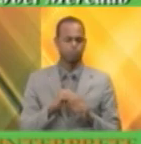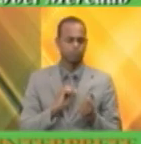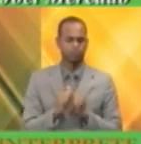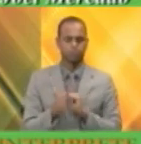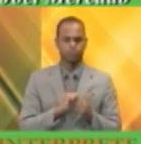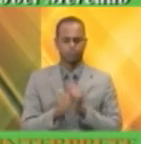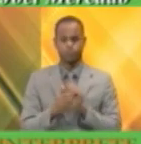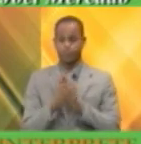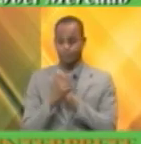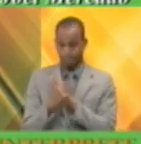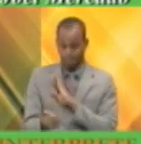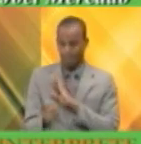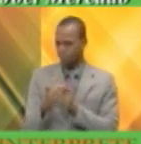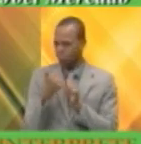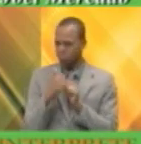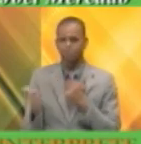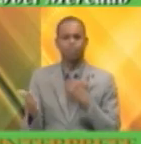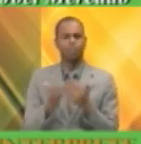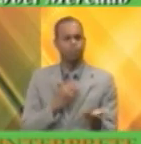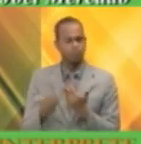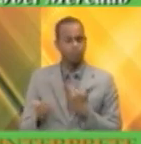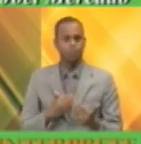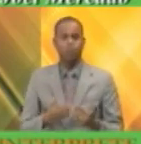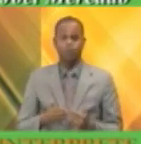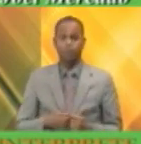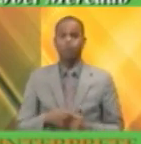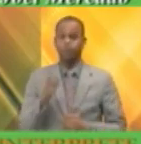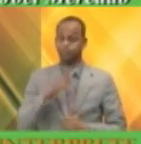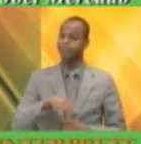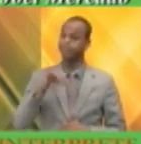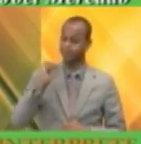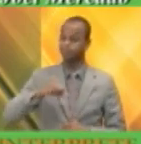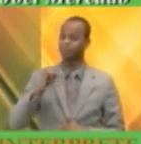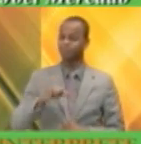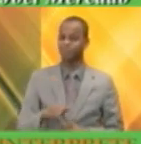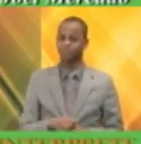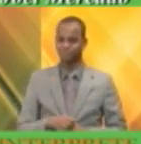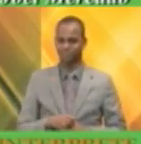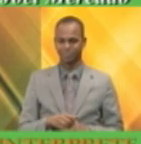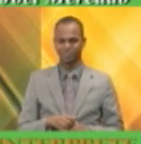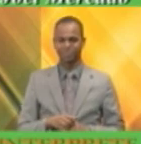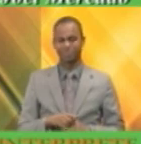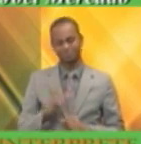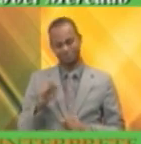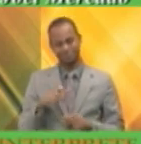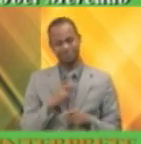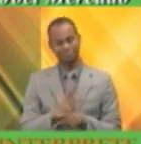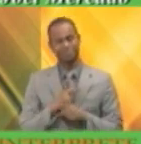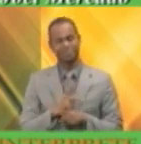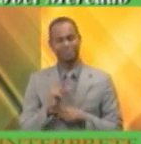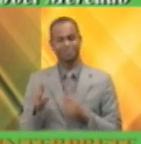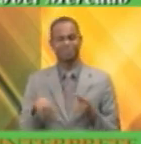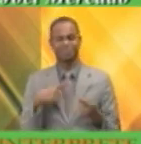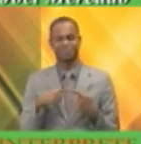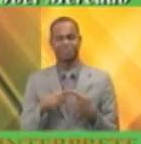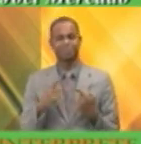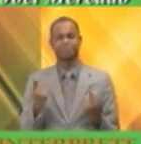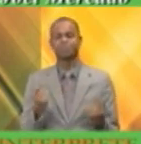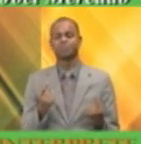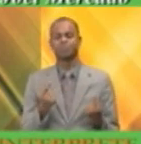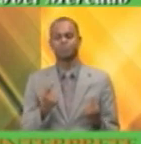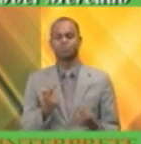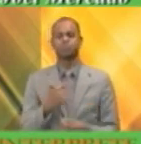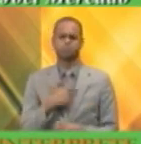en la capacitación que sea. Hay que tener a veces un cierto nivel de cuidado con el asunto de que yo